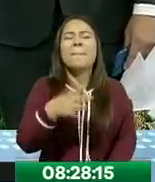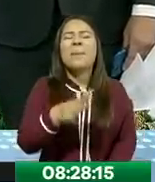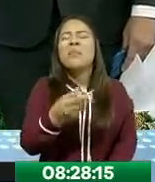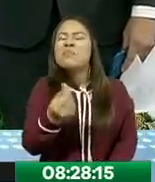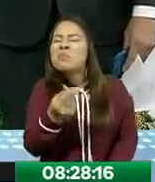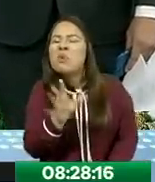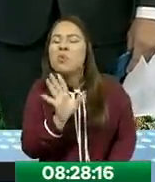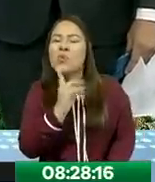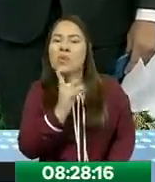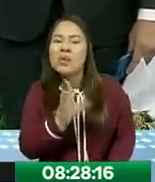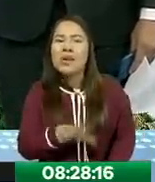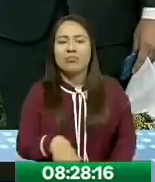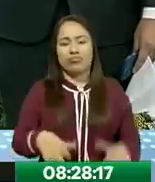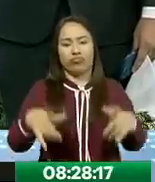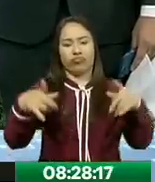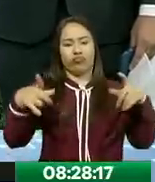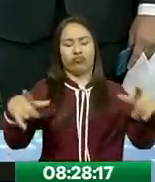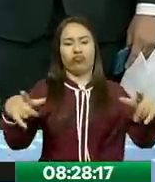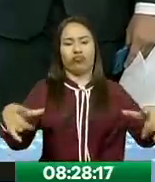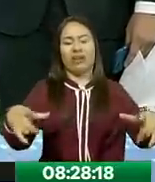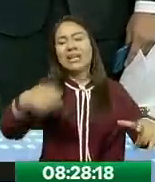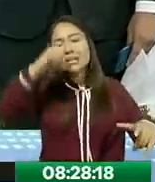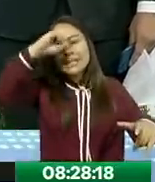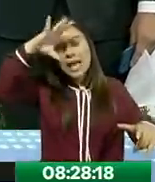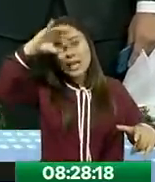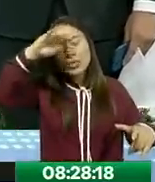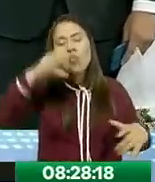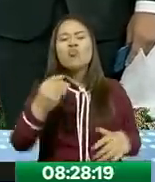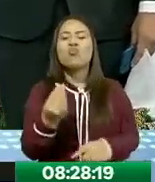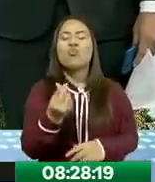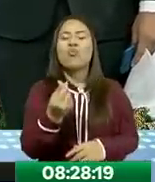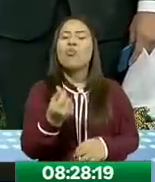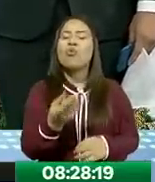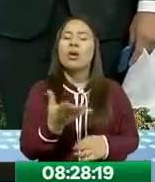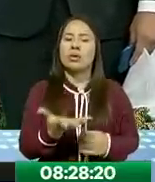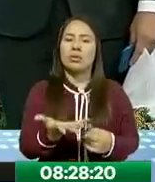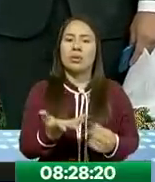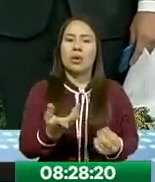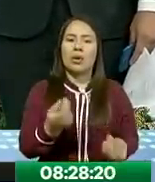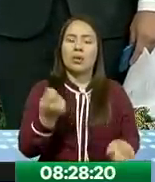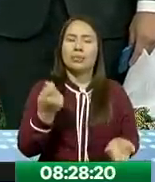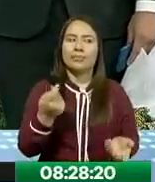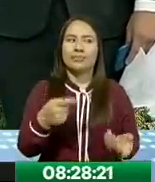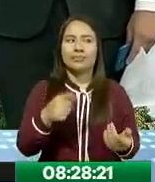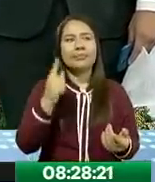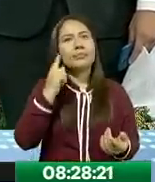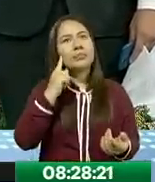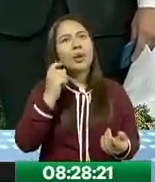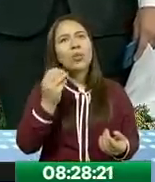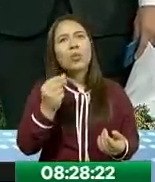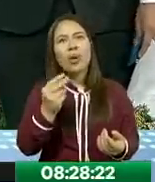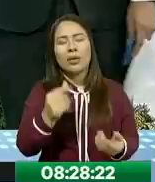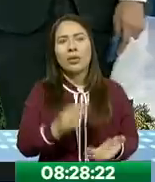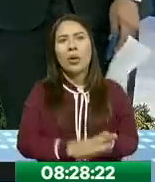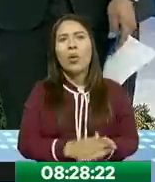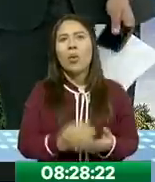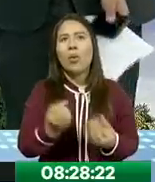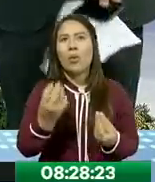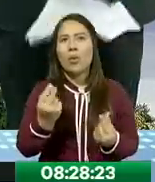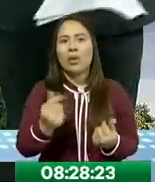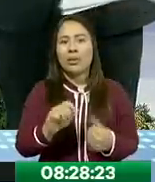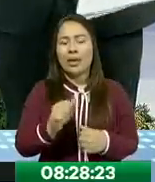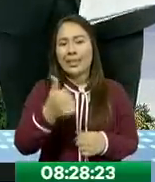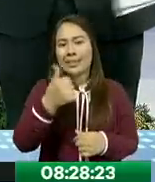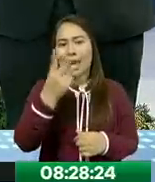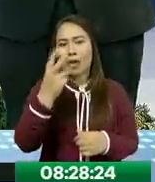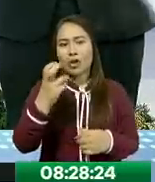Más o menos una pierna de chancho, una pierna de cerdo, ¿cuánto puede estar costando nuevamente? No le escuché bien. Aproximadamente unas